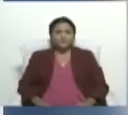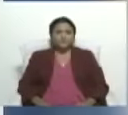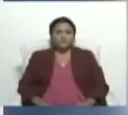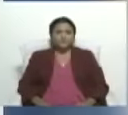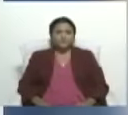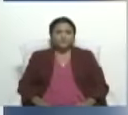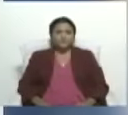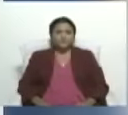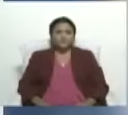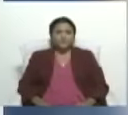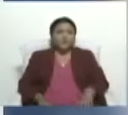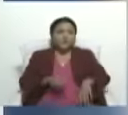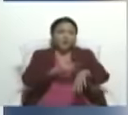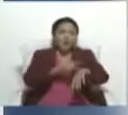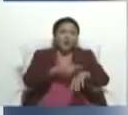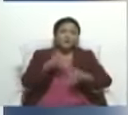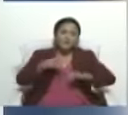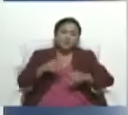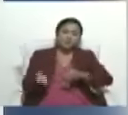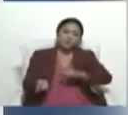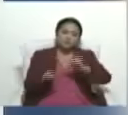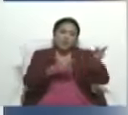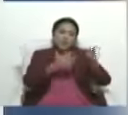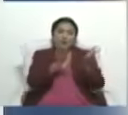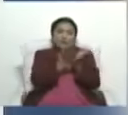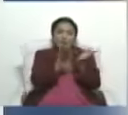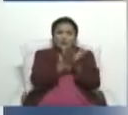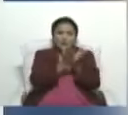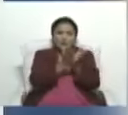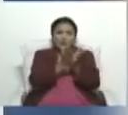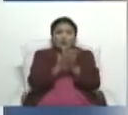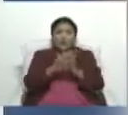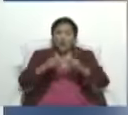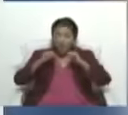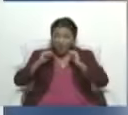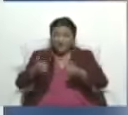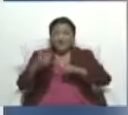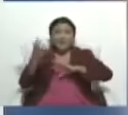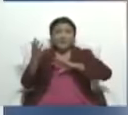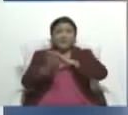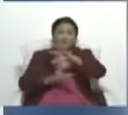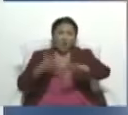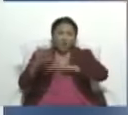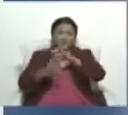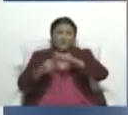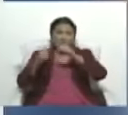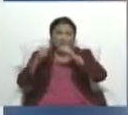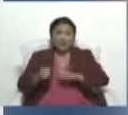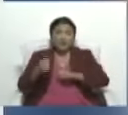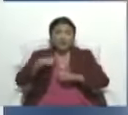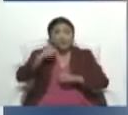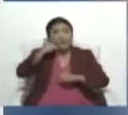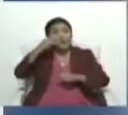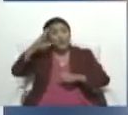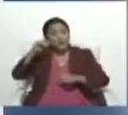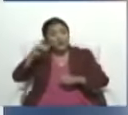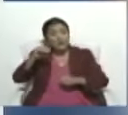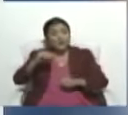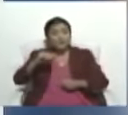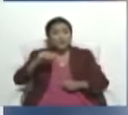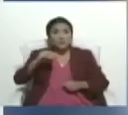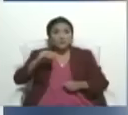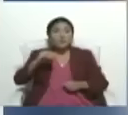llevo a mi hijo al colegio. Y después, cuando explota, evidentemente tú ya habías explotado, pero como tenía el teléfono apagado, al